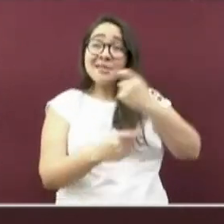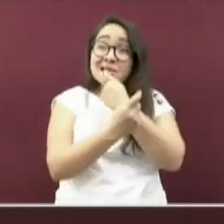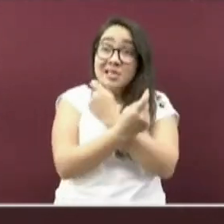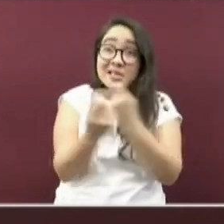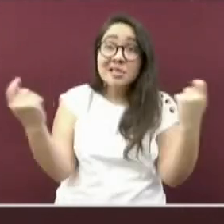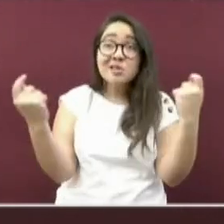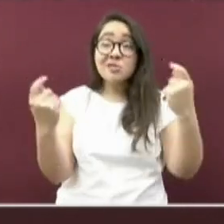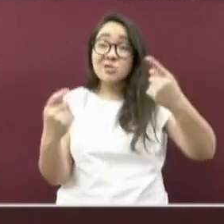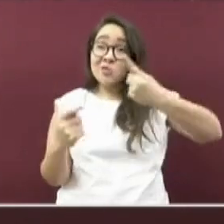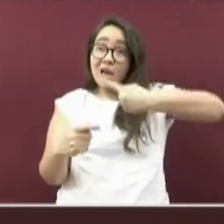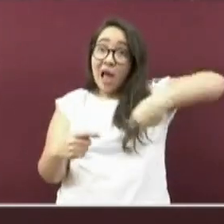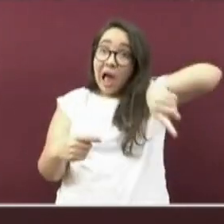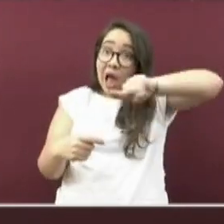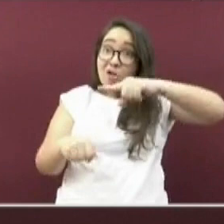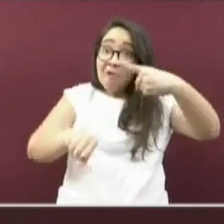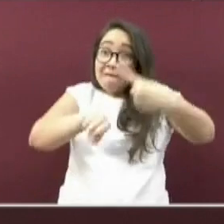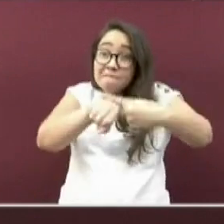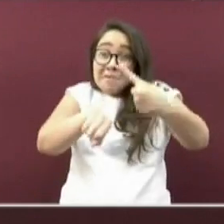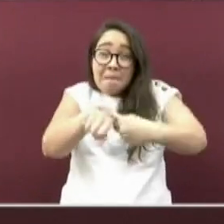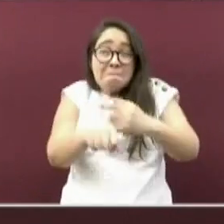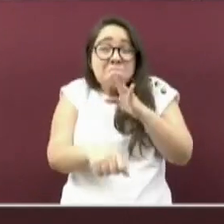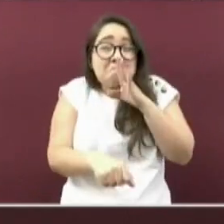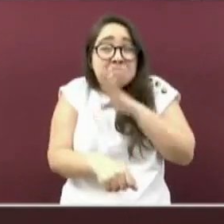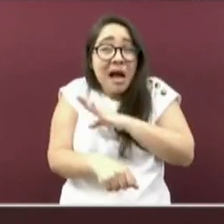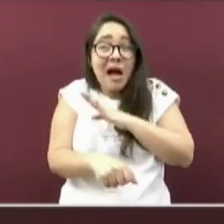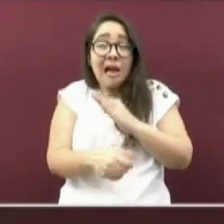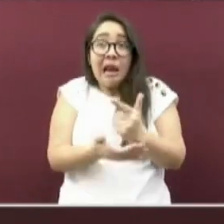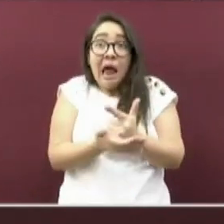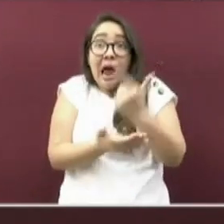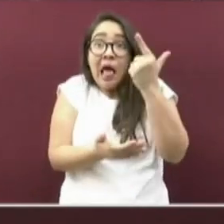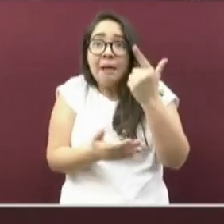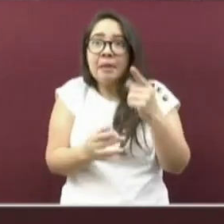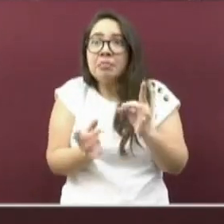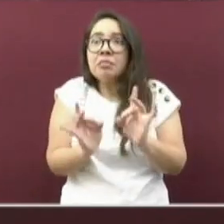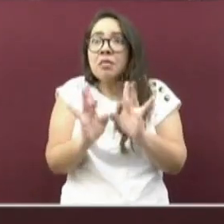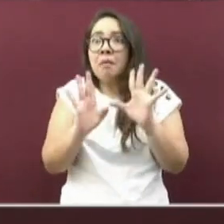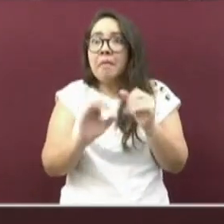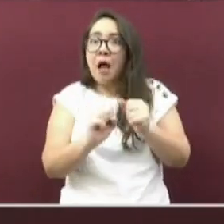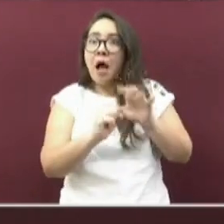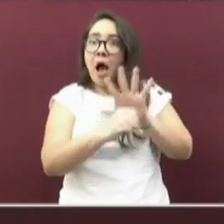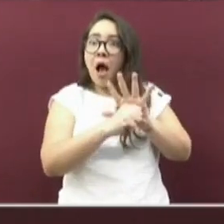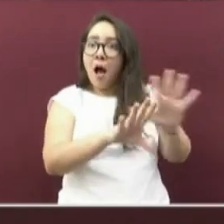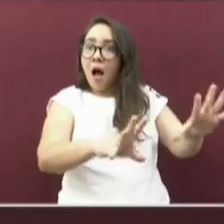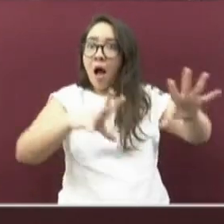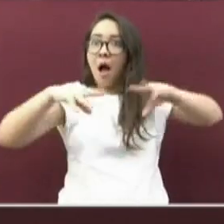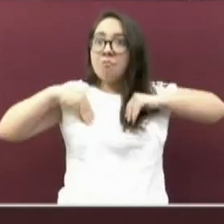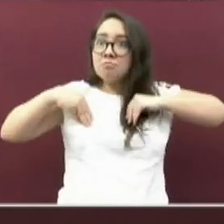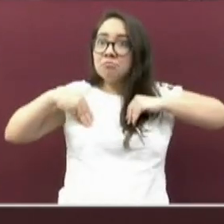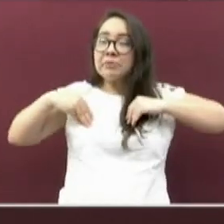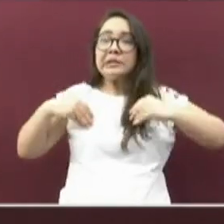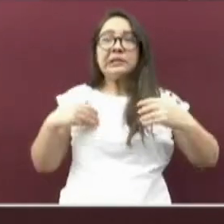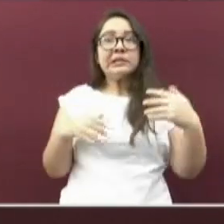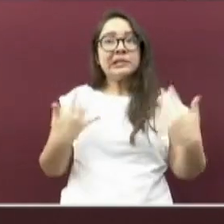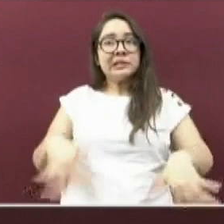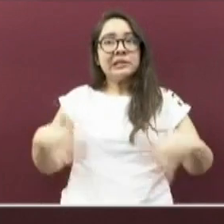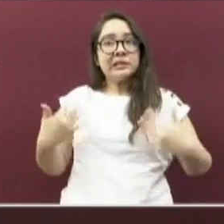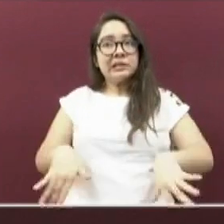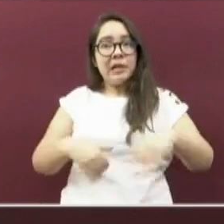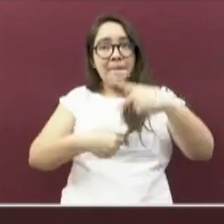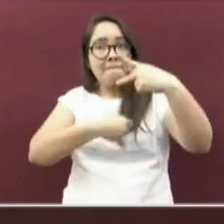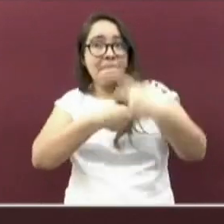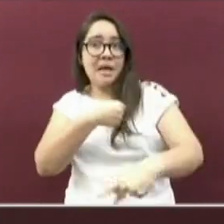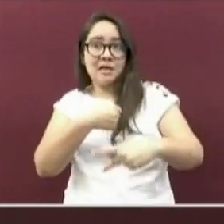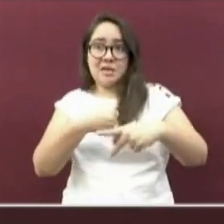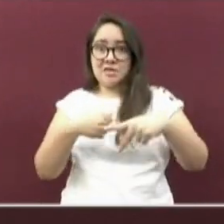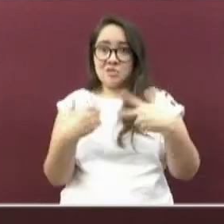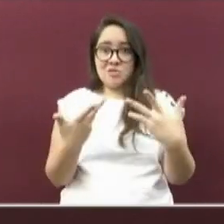graves que ante un contagio, por leve que sea, ponen en peligro la vida, y nadie queremos